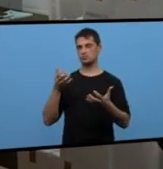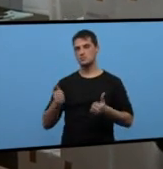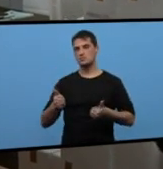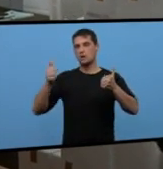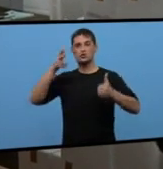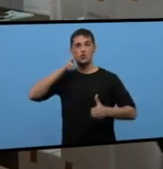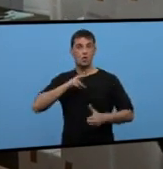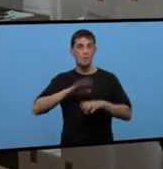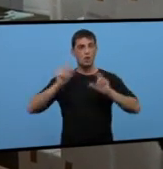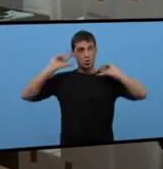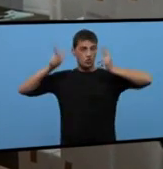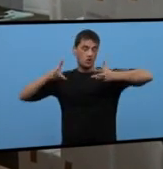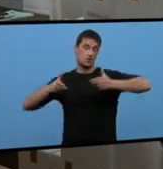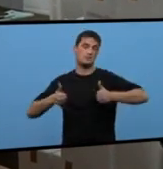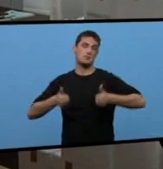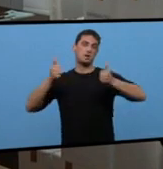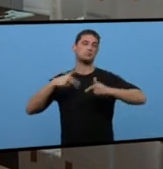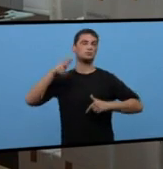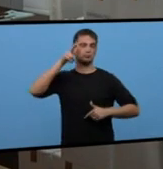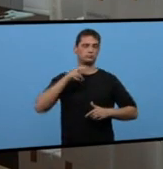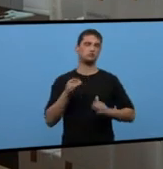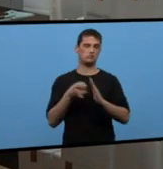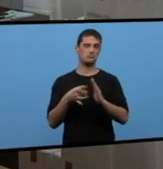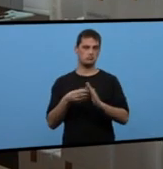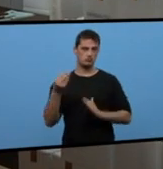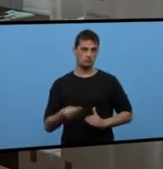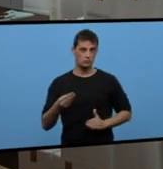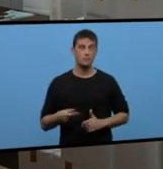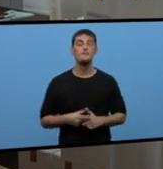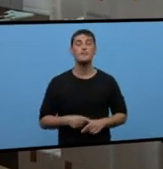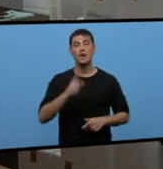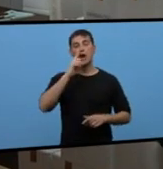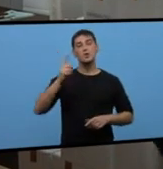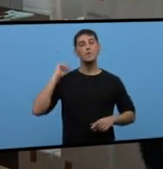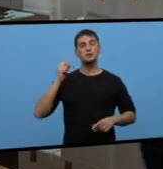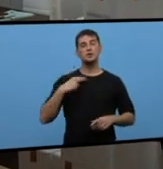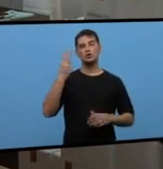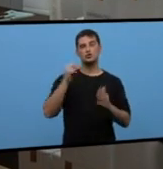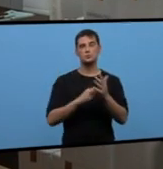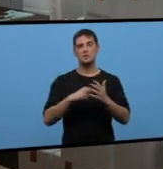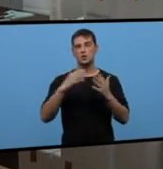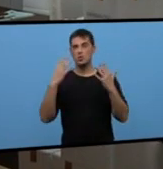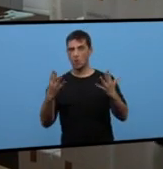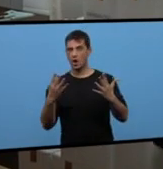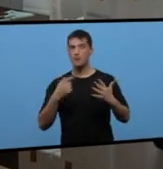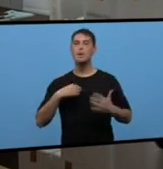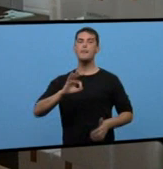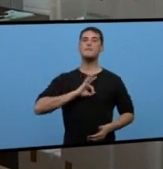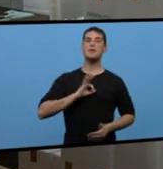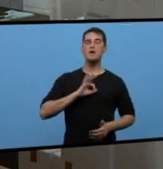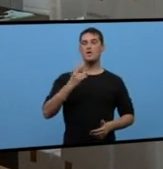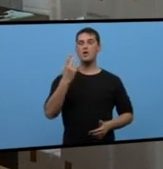máis de lujo para hoteles xa de un pouco máis de categoría. E o ano pasado, o 2009, sacou medalla de ouro en